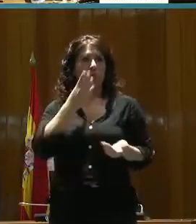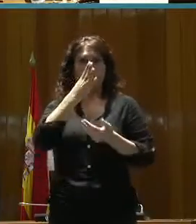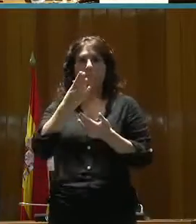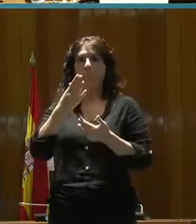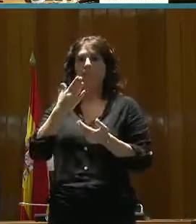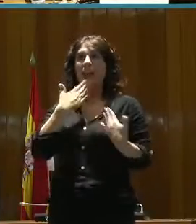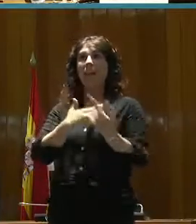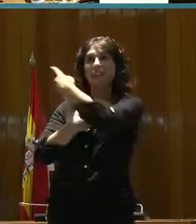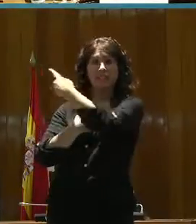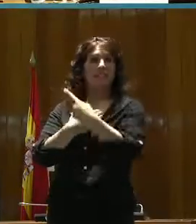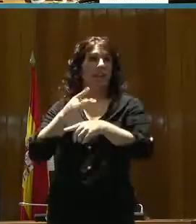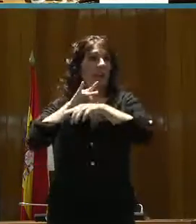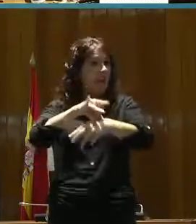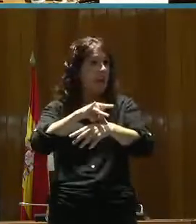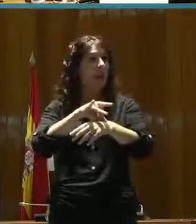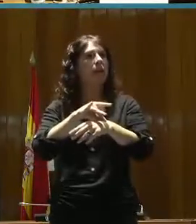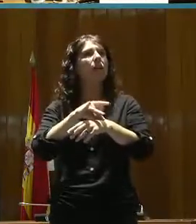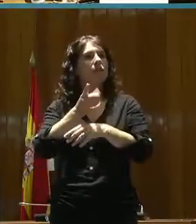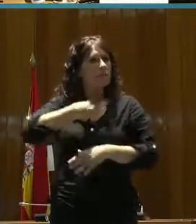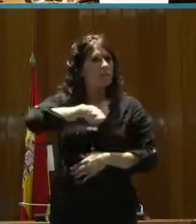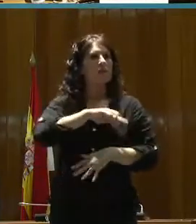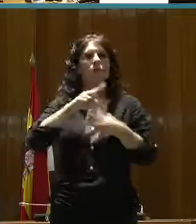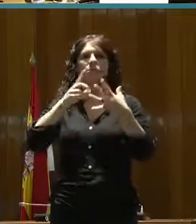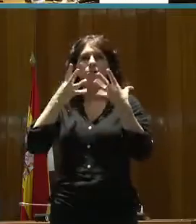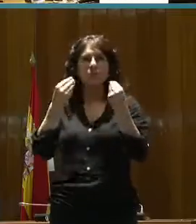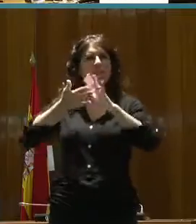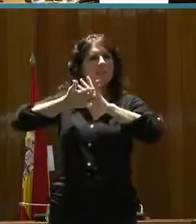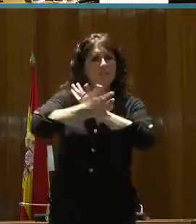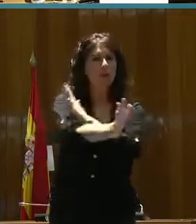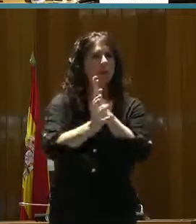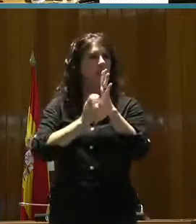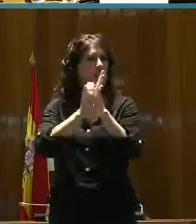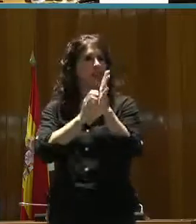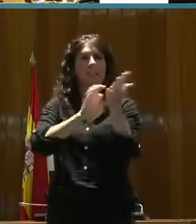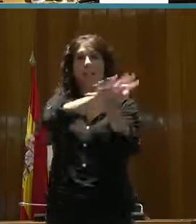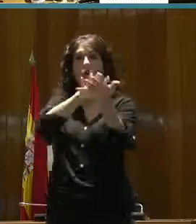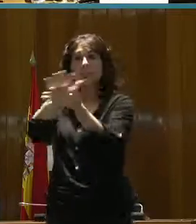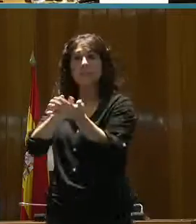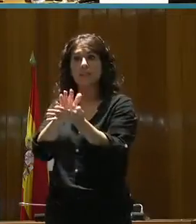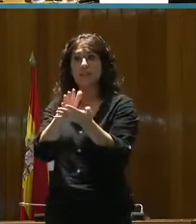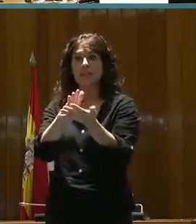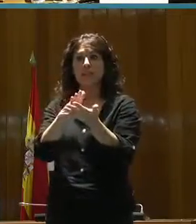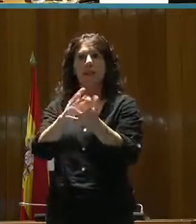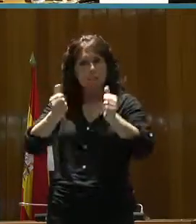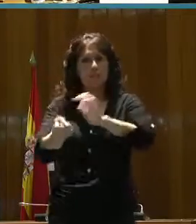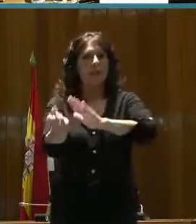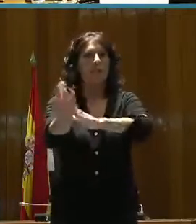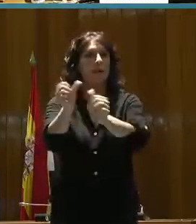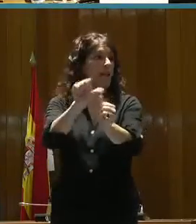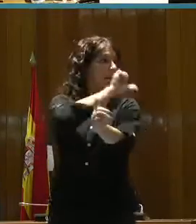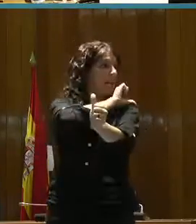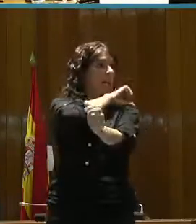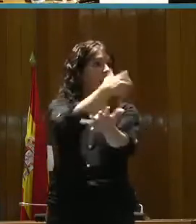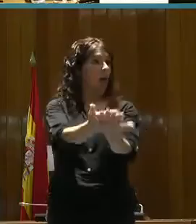del blueprint tengamos muchas descripciones gramaticales de lenguas de signos que hasta ahora o no están descritas o están descritas